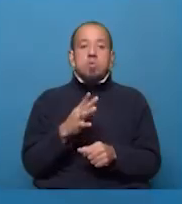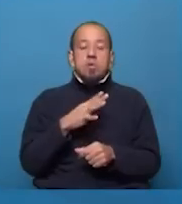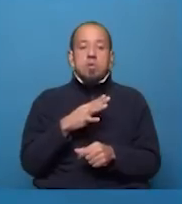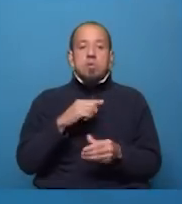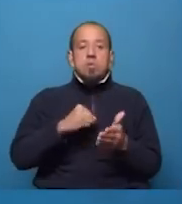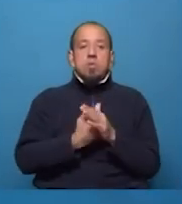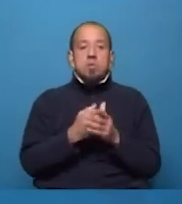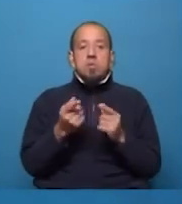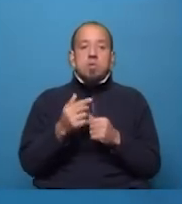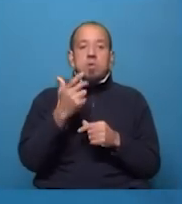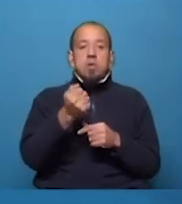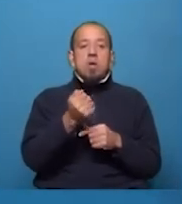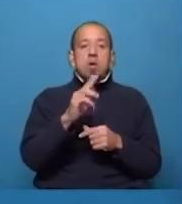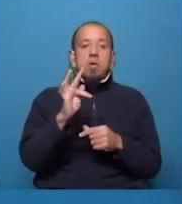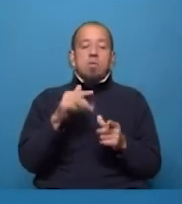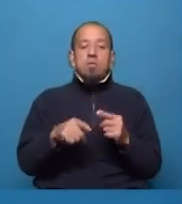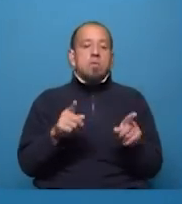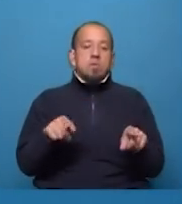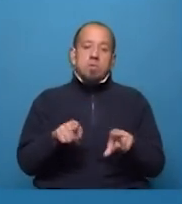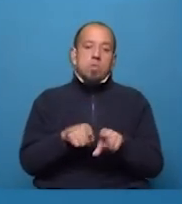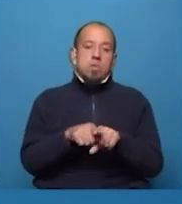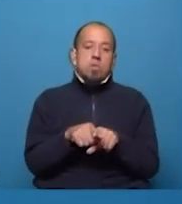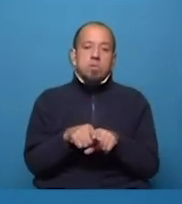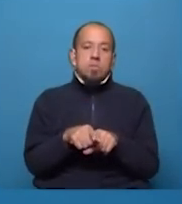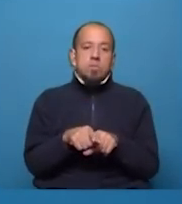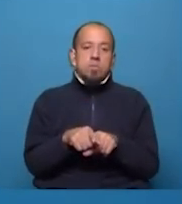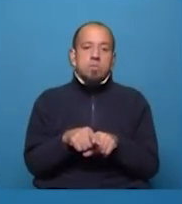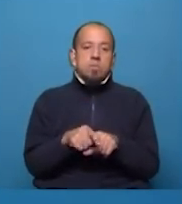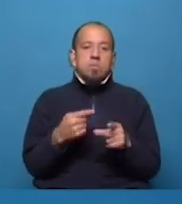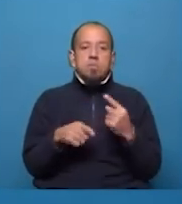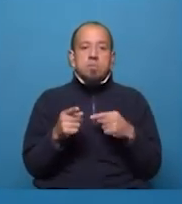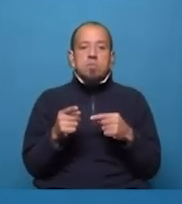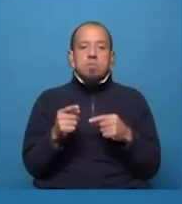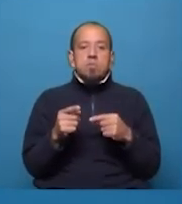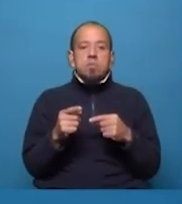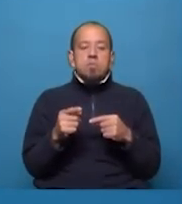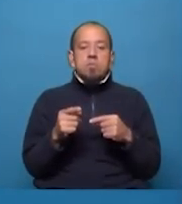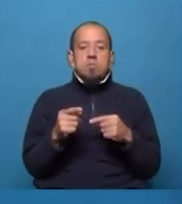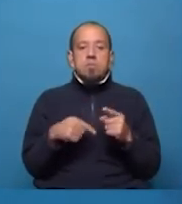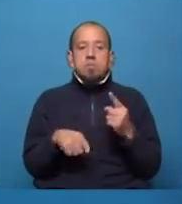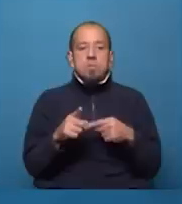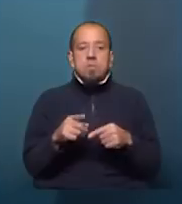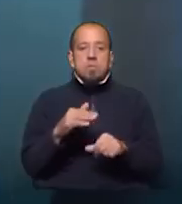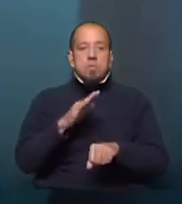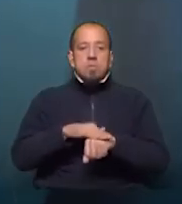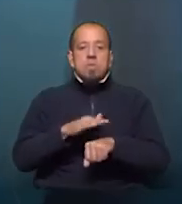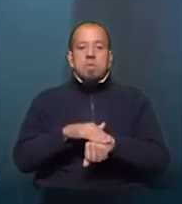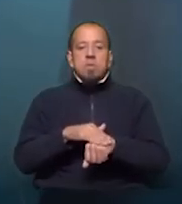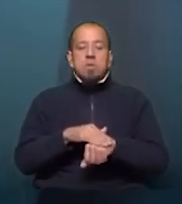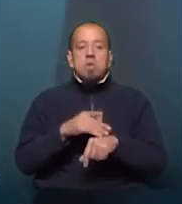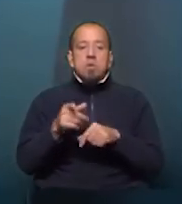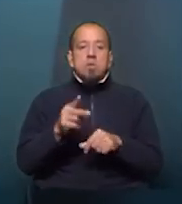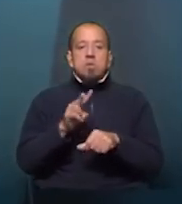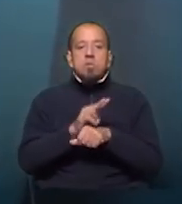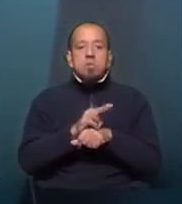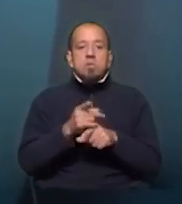banco la aufa es exactamente lo mismo en este caso los responsables de supervisar